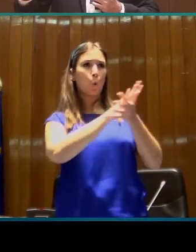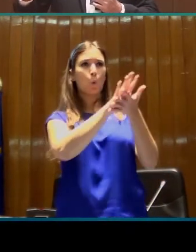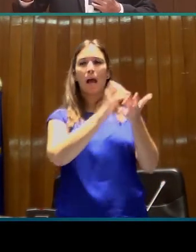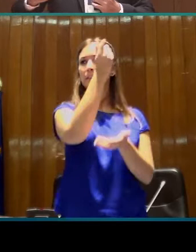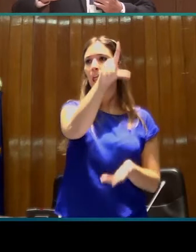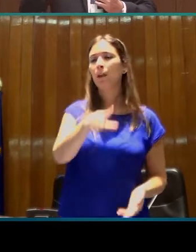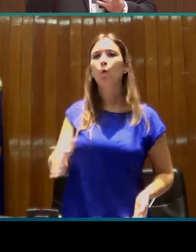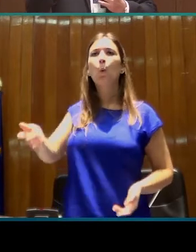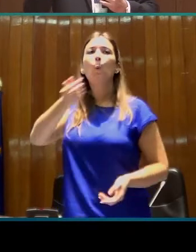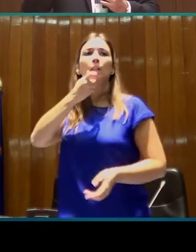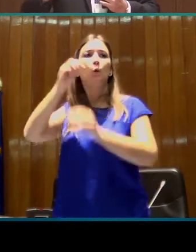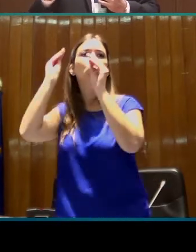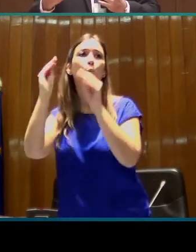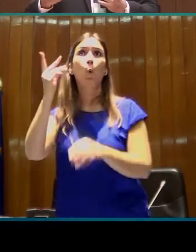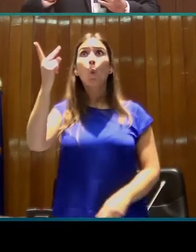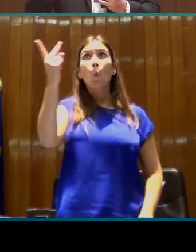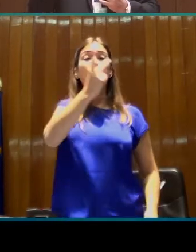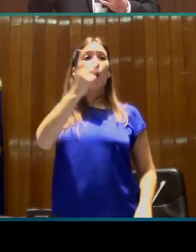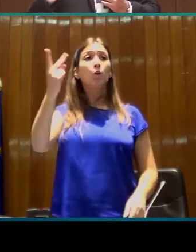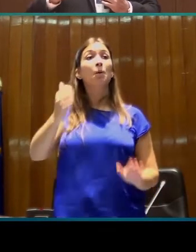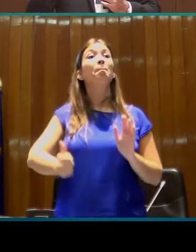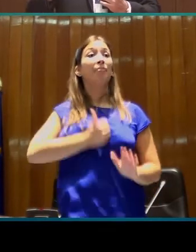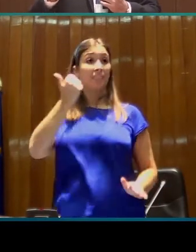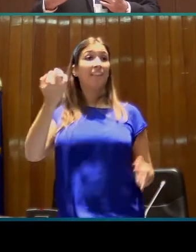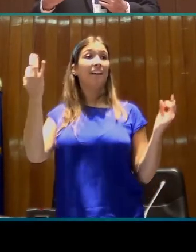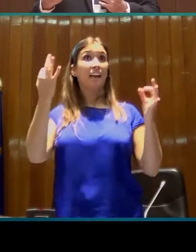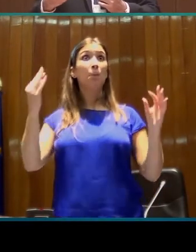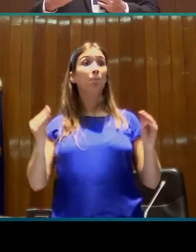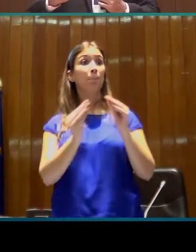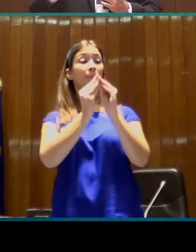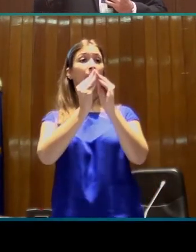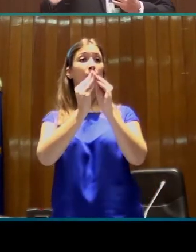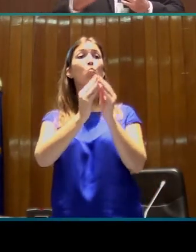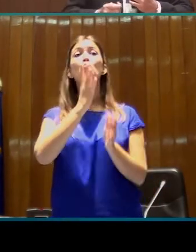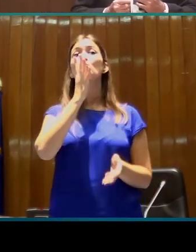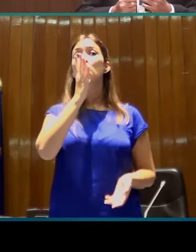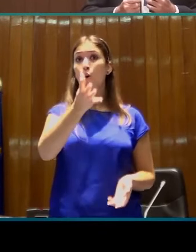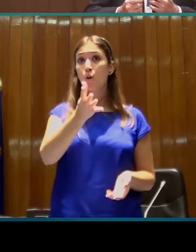en la lengua de signos británica. Ambas coinciden en que tienen el mismo